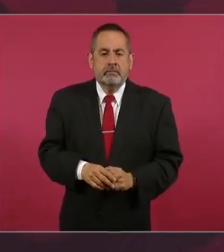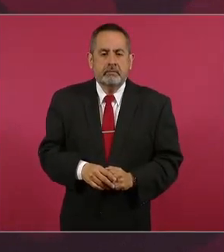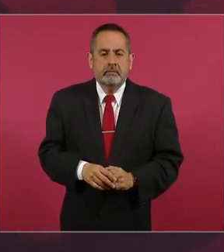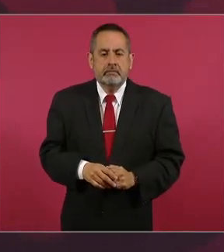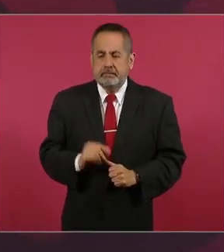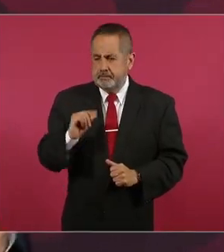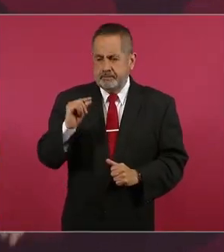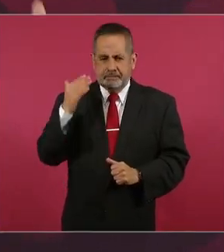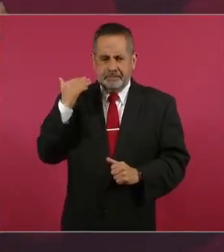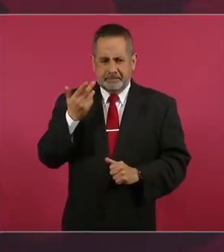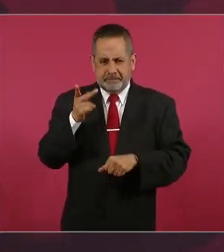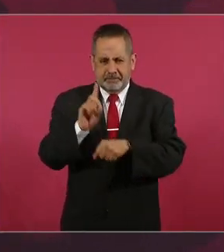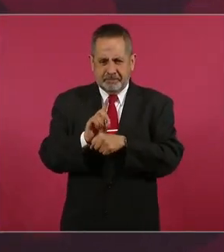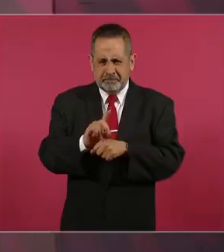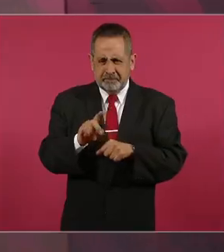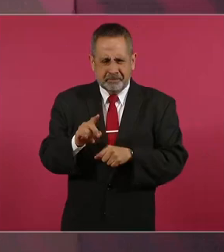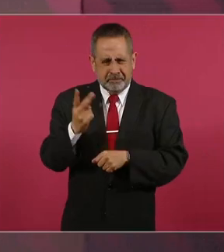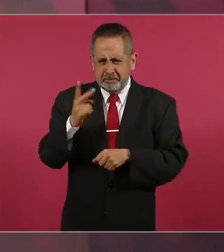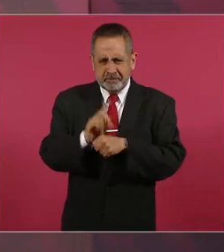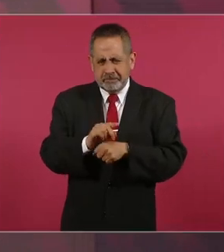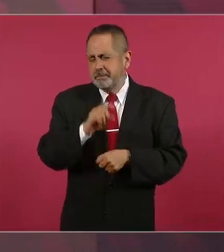hace dos días, porque es lo mismo,